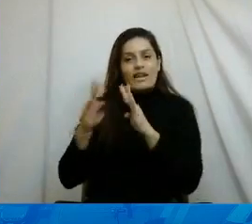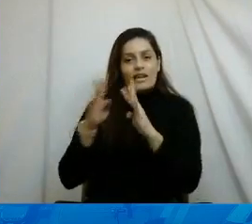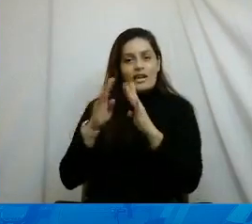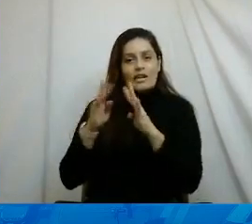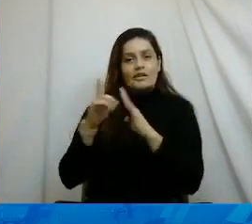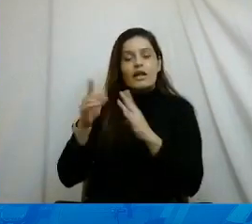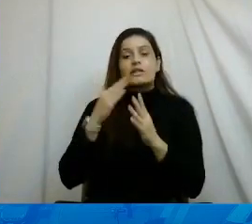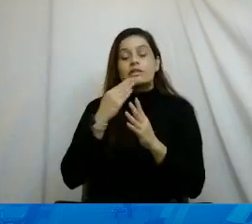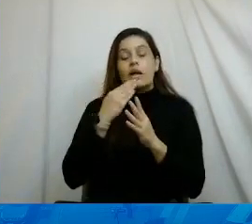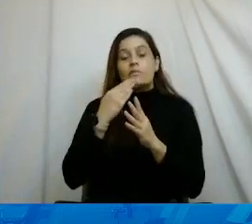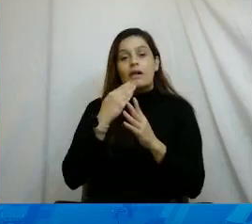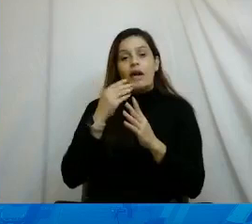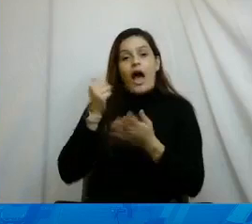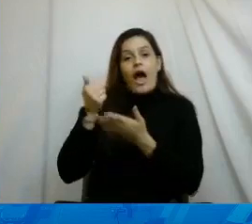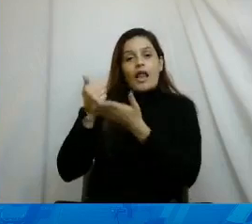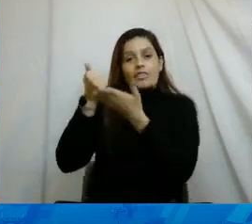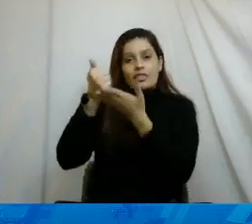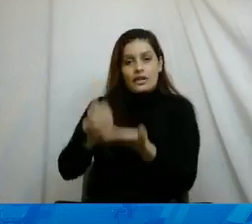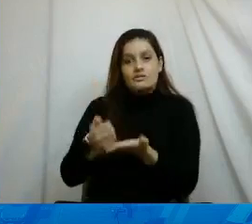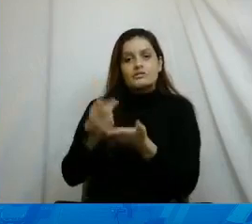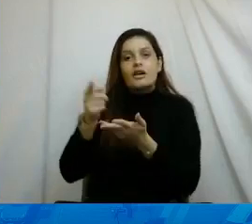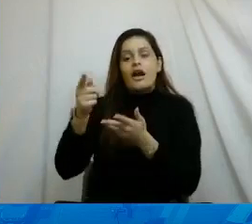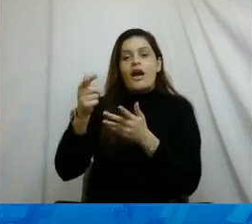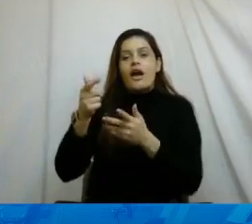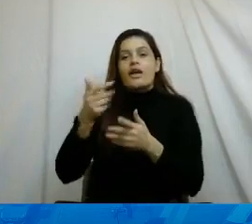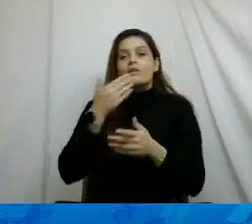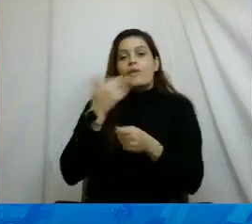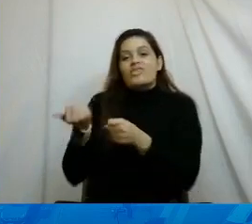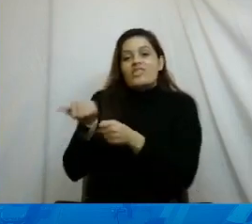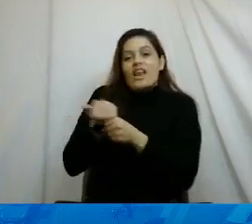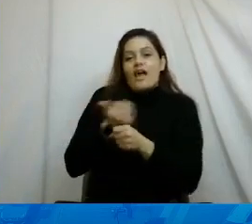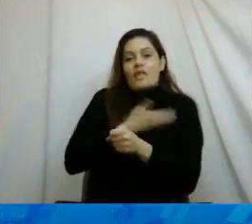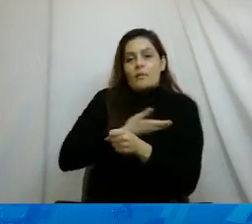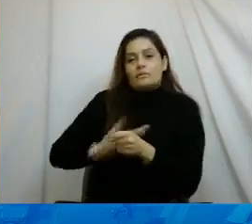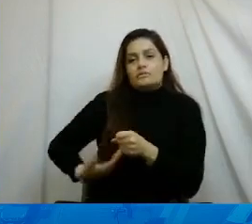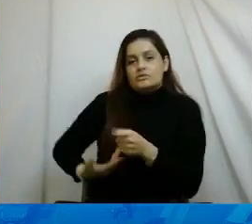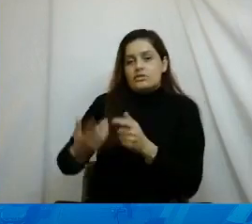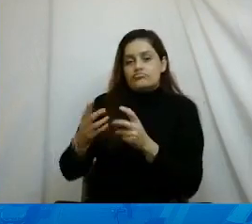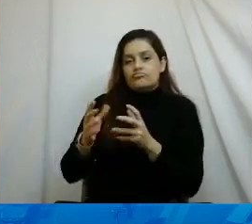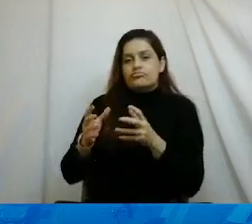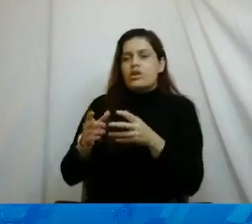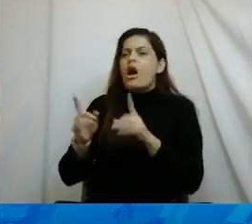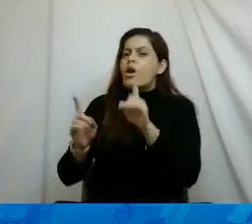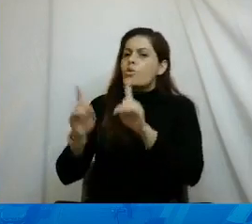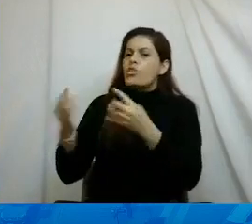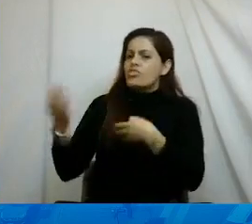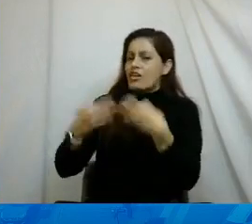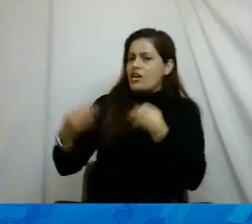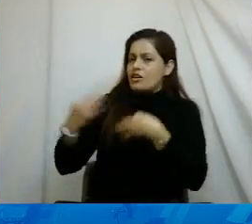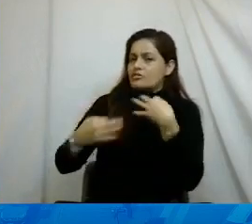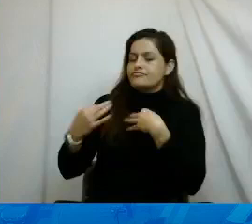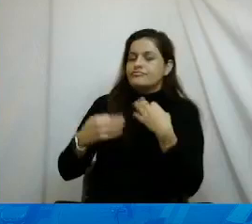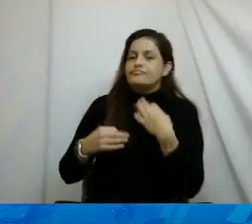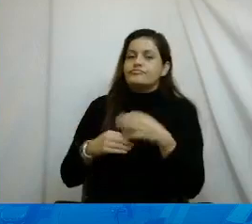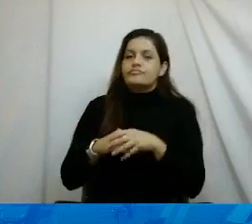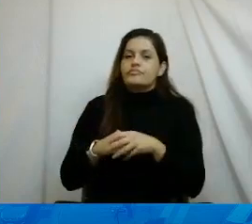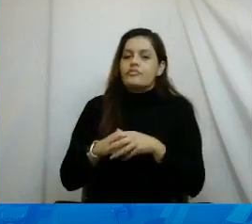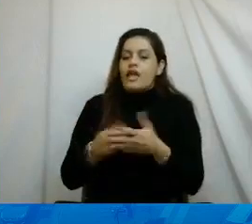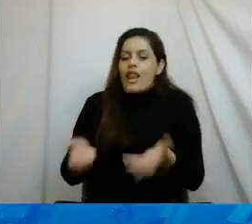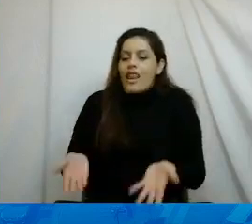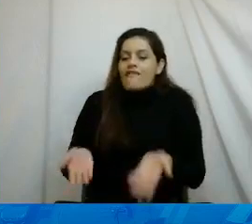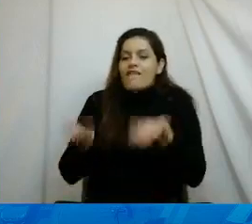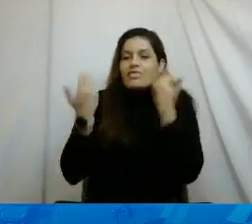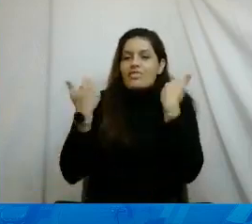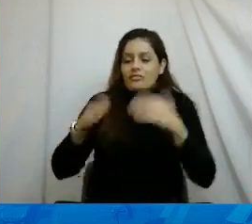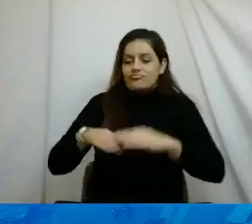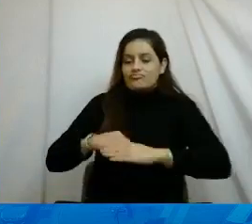delegada, algunos feriantes nos hicieron la inquietud del levantamiento de pavimento en la Feria Libre, ¿ya? Y eso